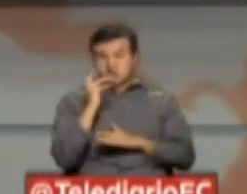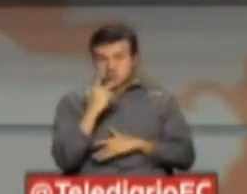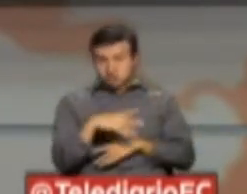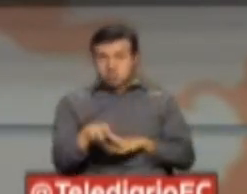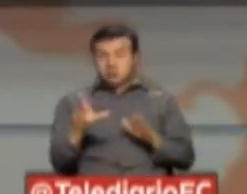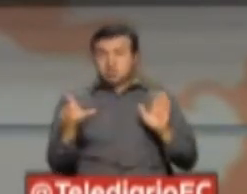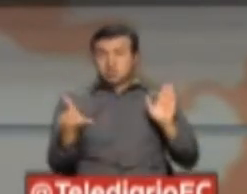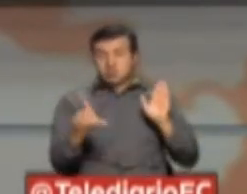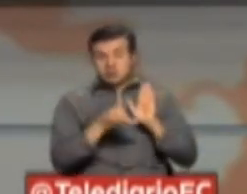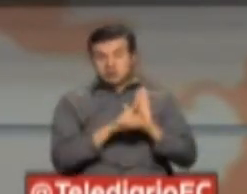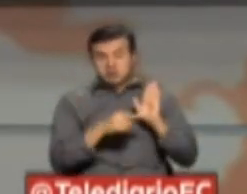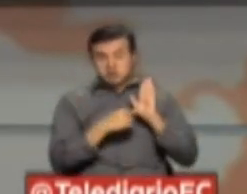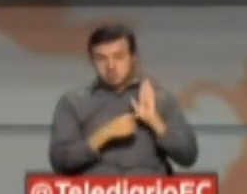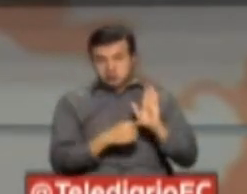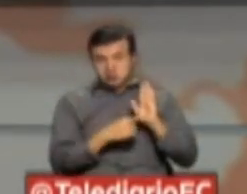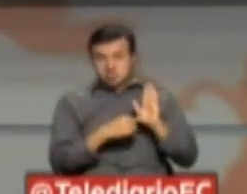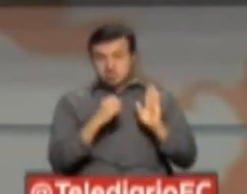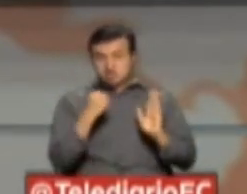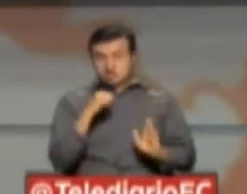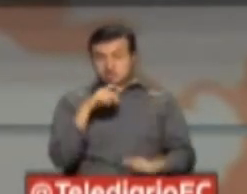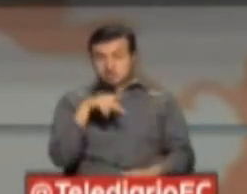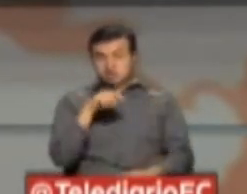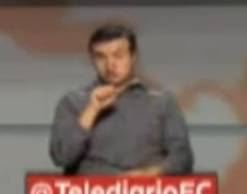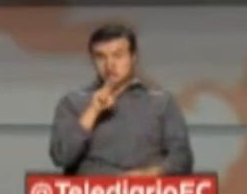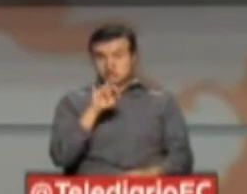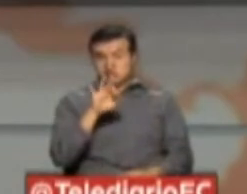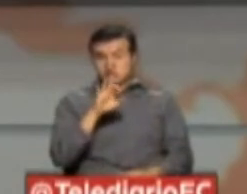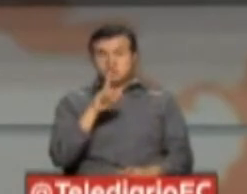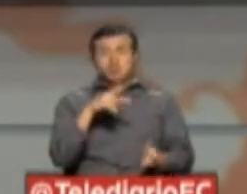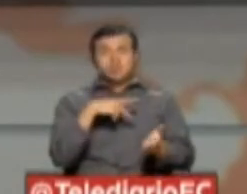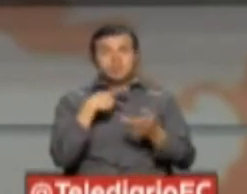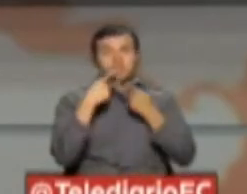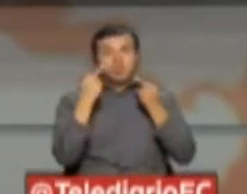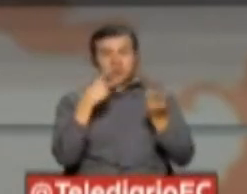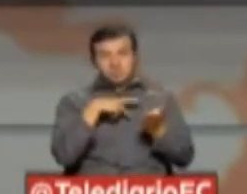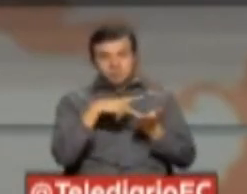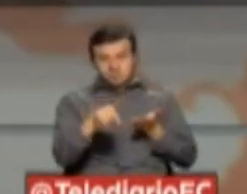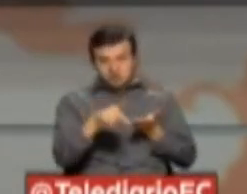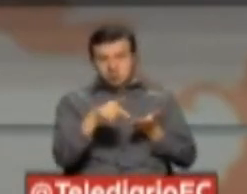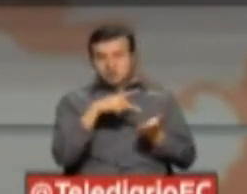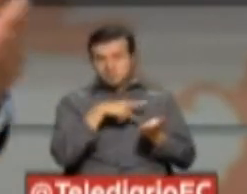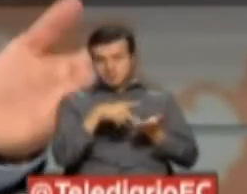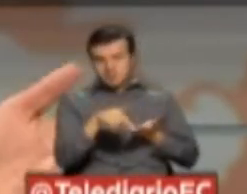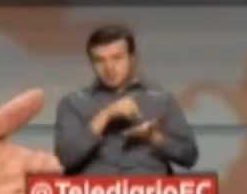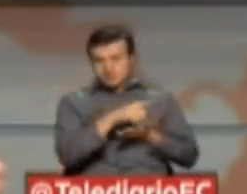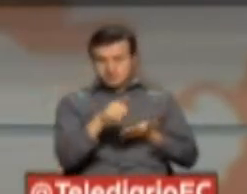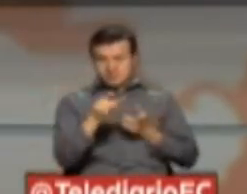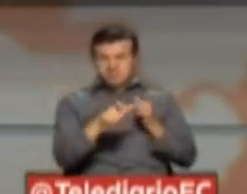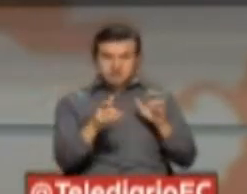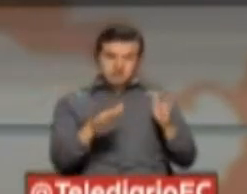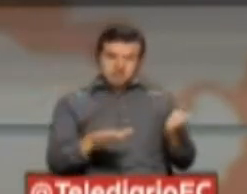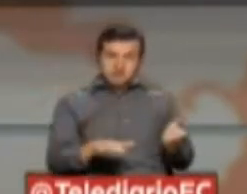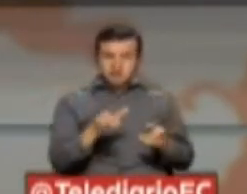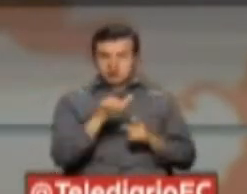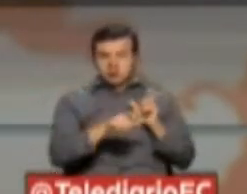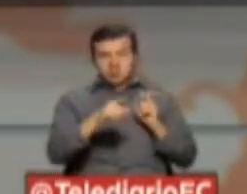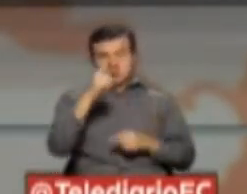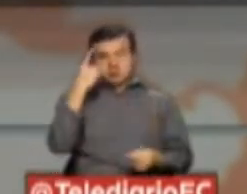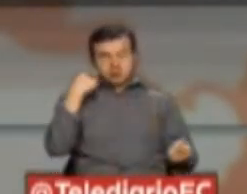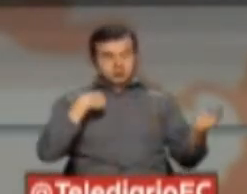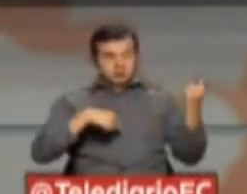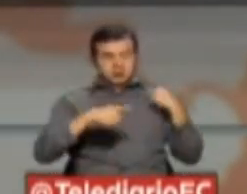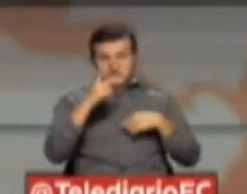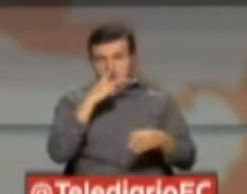el spad que es del servicio del público de pago de accidentes de tránsito que da coberturas tanto a los fallecidos como como a